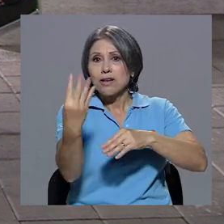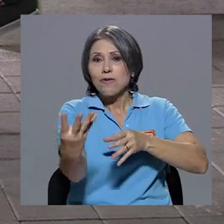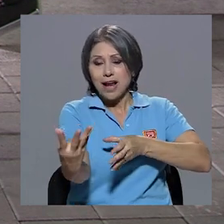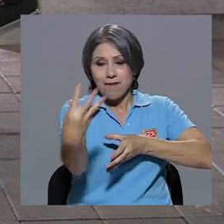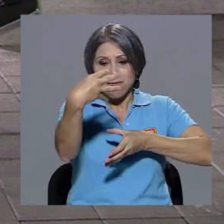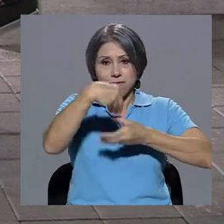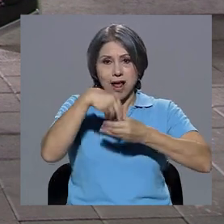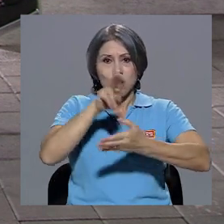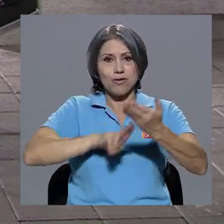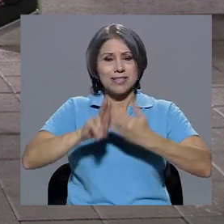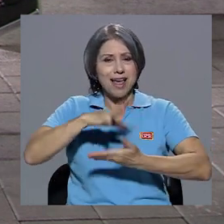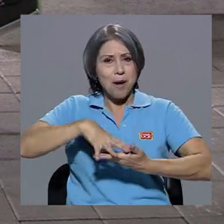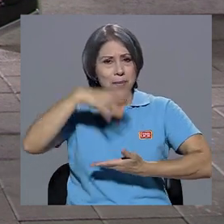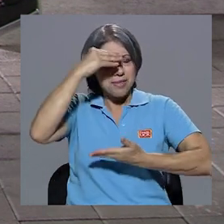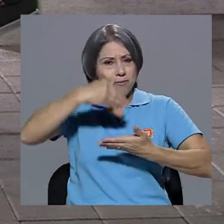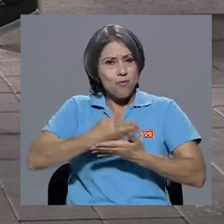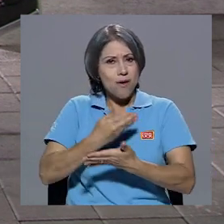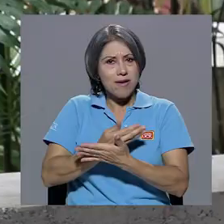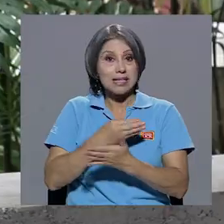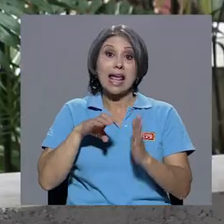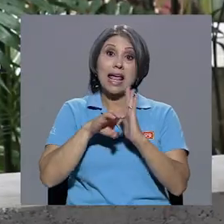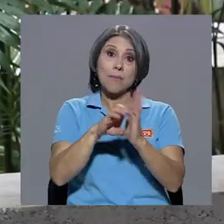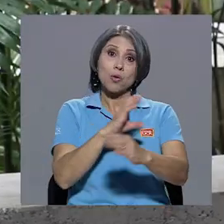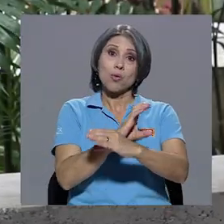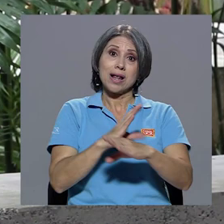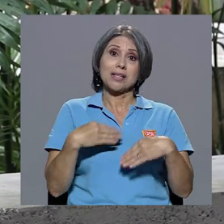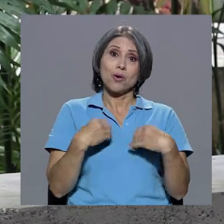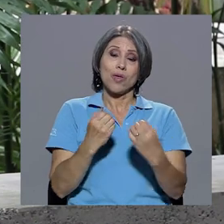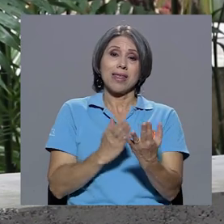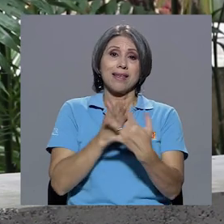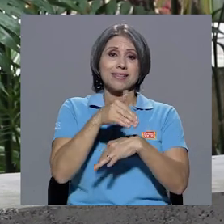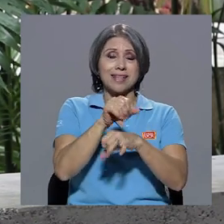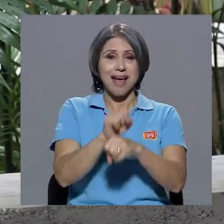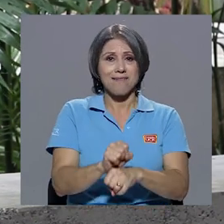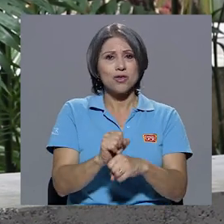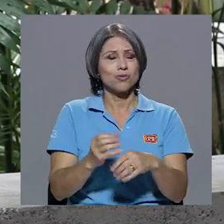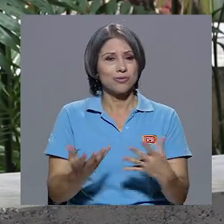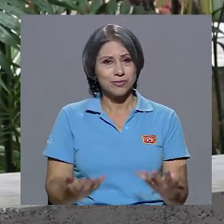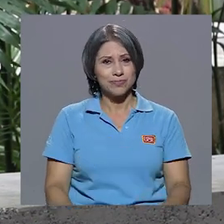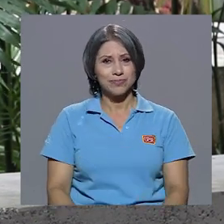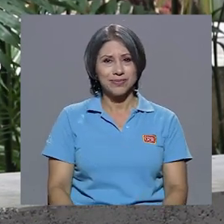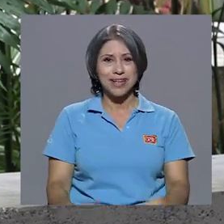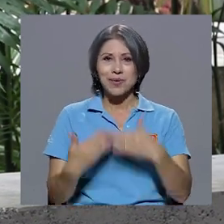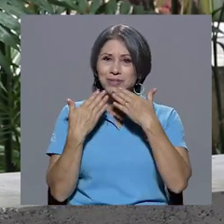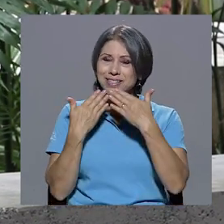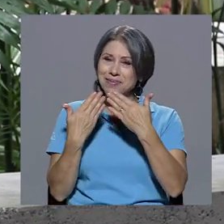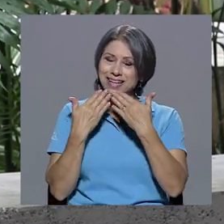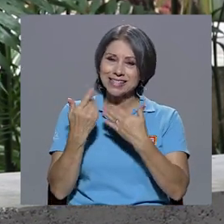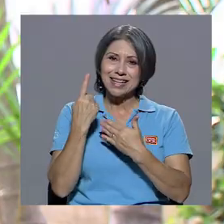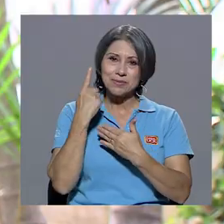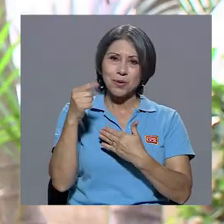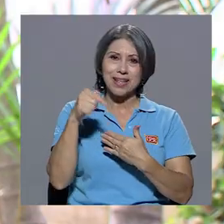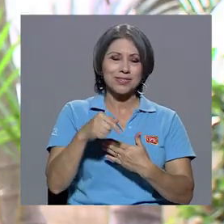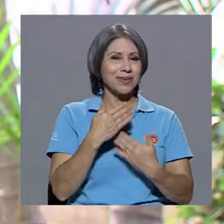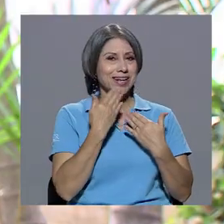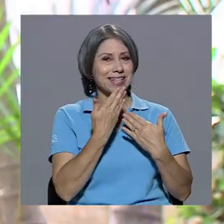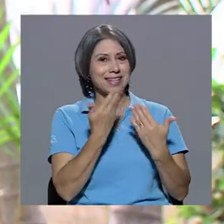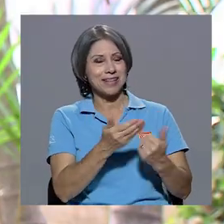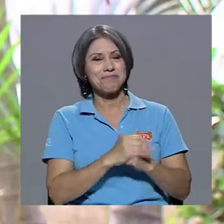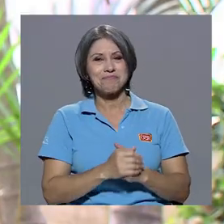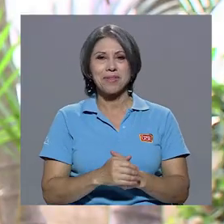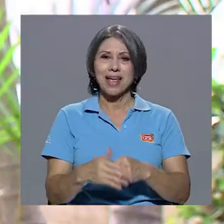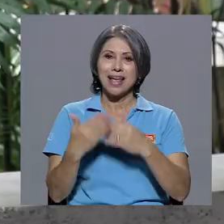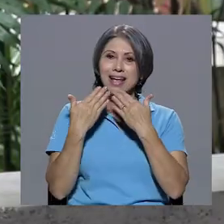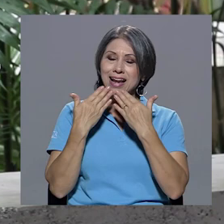la universidad a aprender cosas nuevas, como por ejemplo cómo cuidar su salud a través de estos hábitos. Muchísimas gracias por espacio